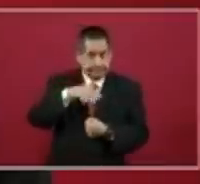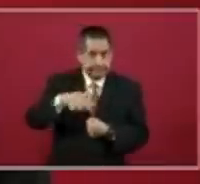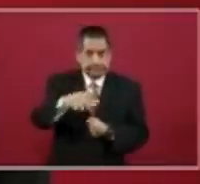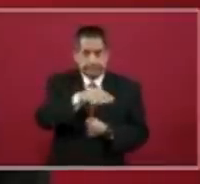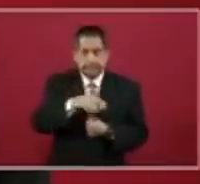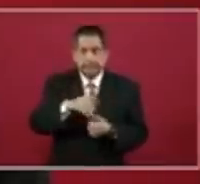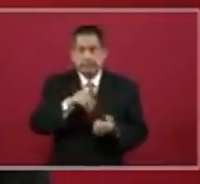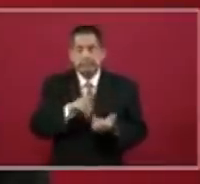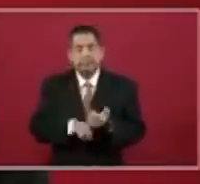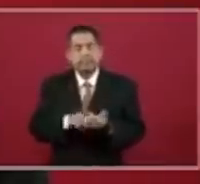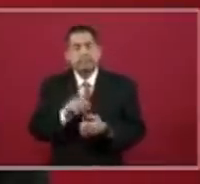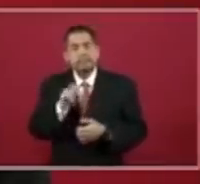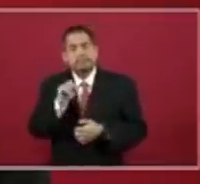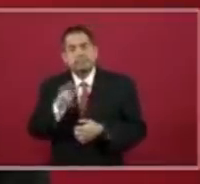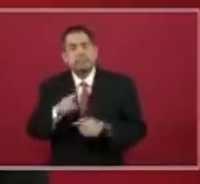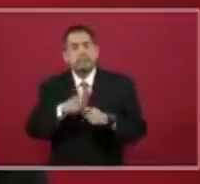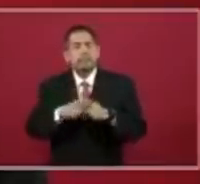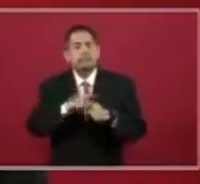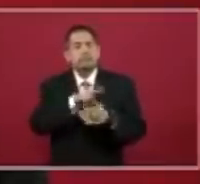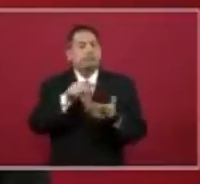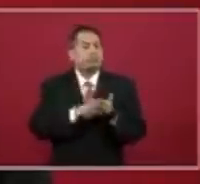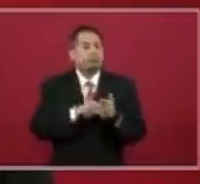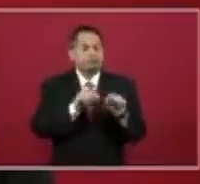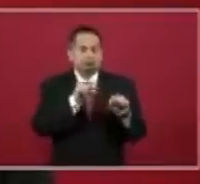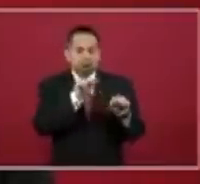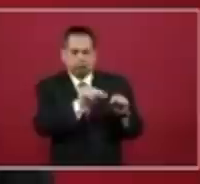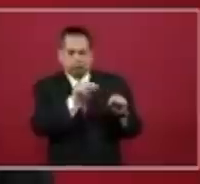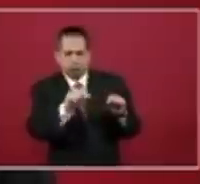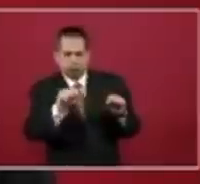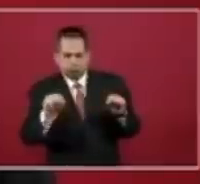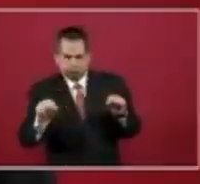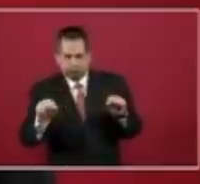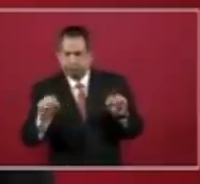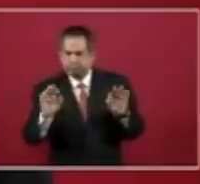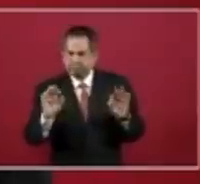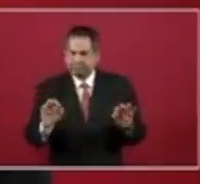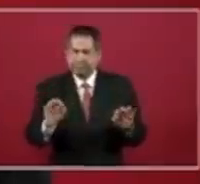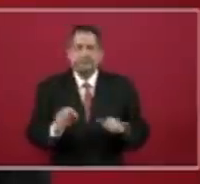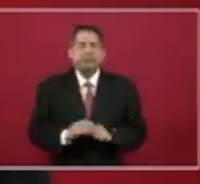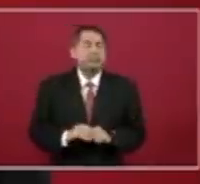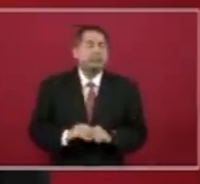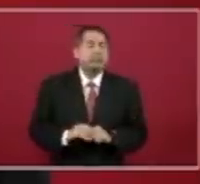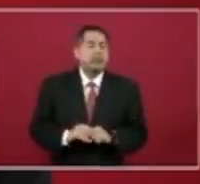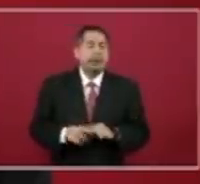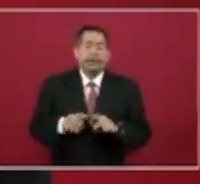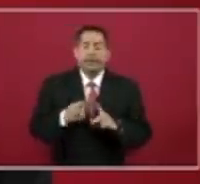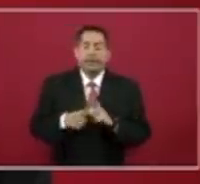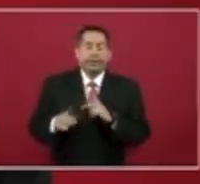en instalaciones estratégicas. A partir del